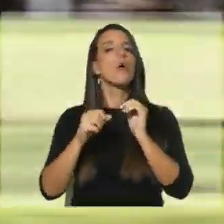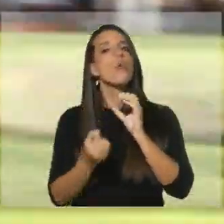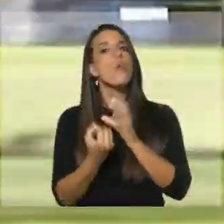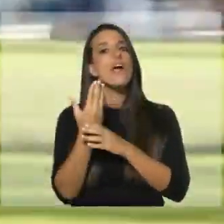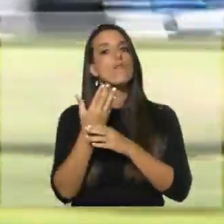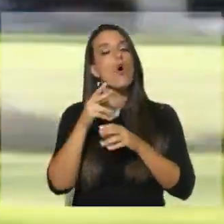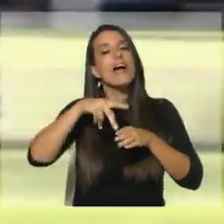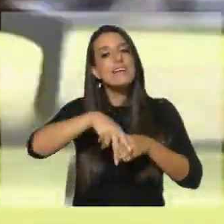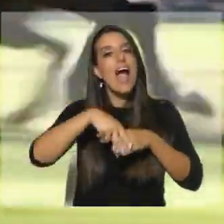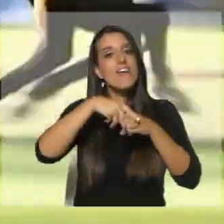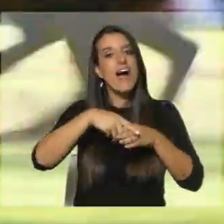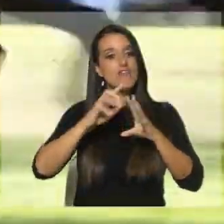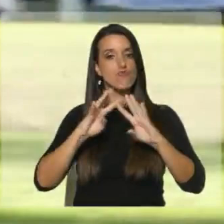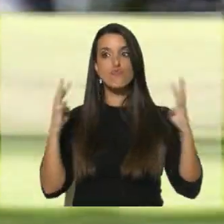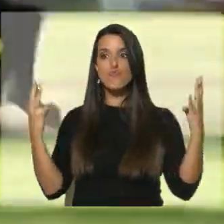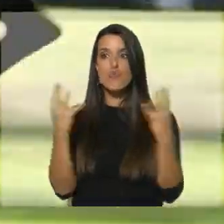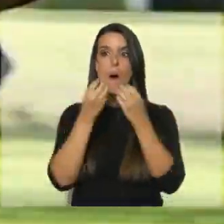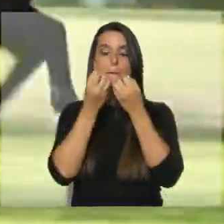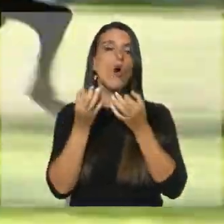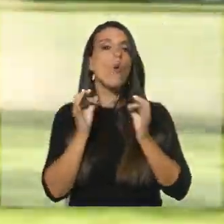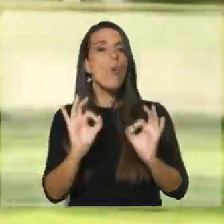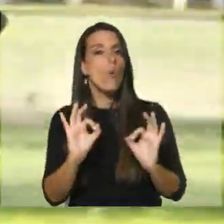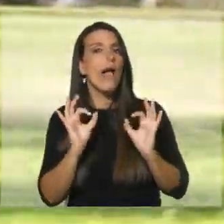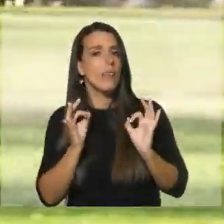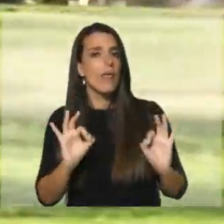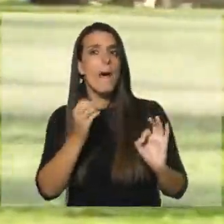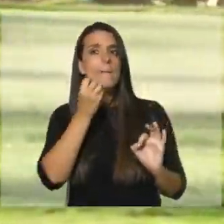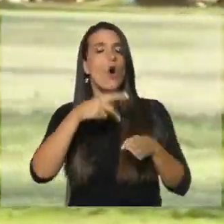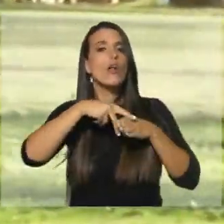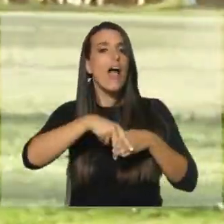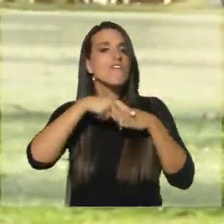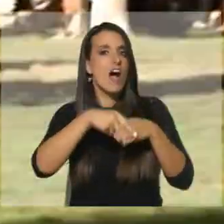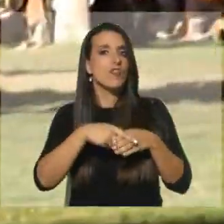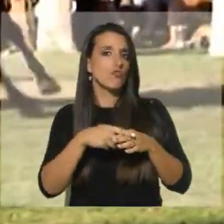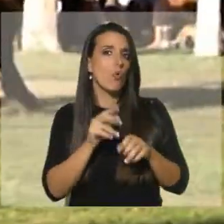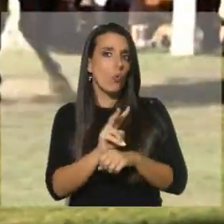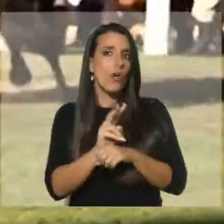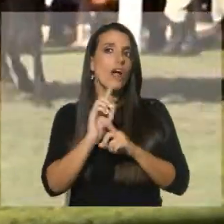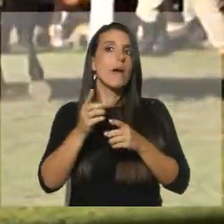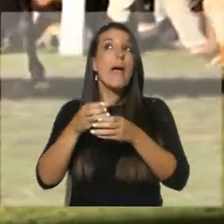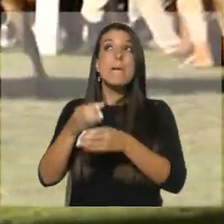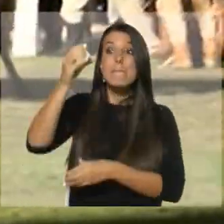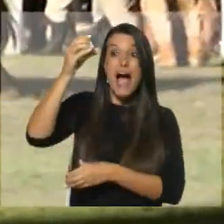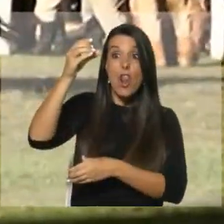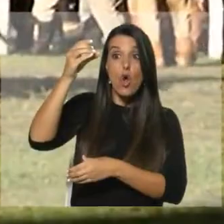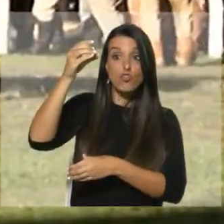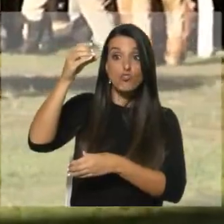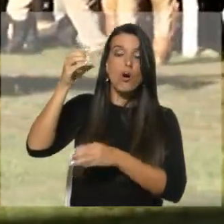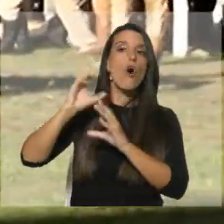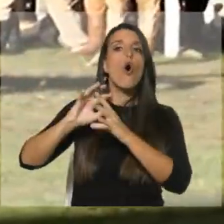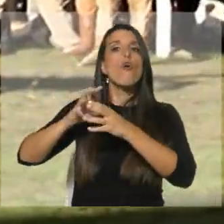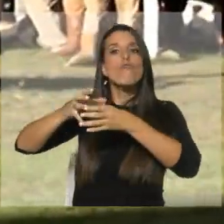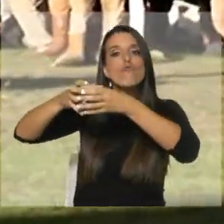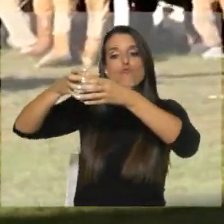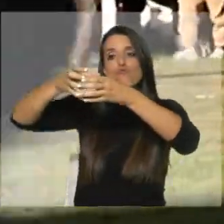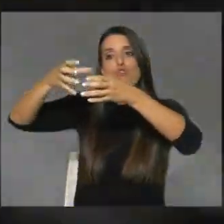embarcadero con mejores prestaciones para bajar los caballos. Tenemos los palenques forrados, tenemos una atención de los caballos